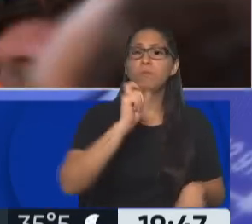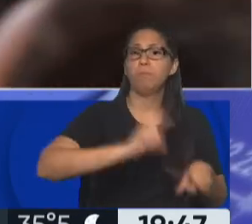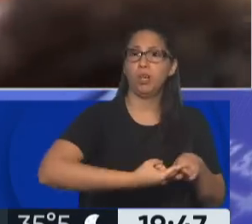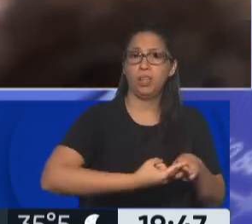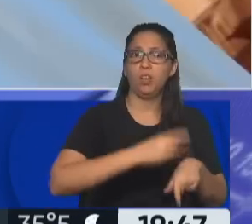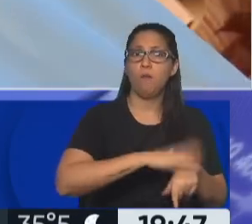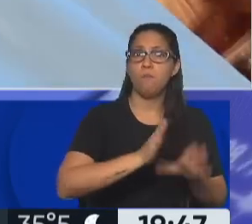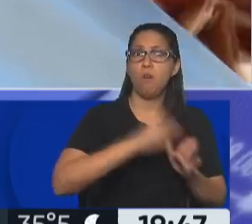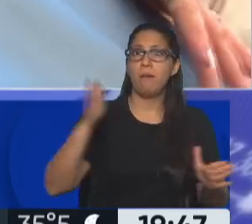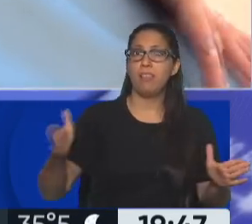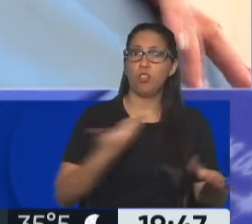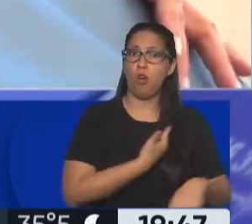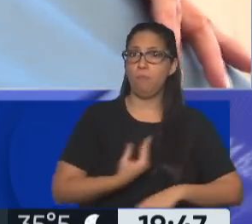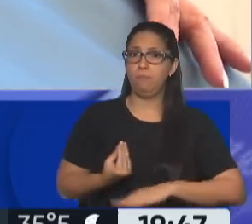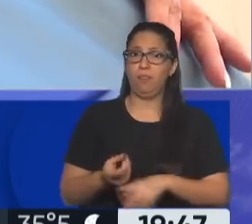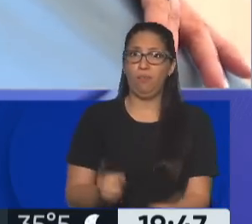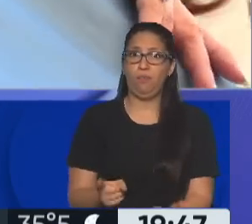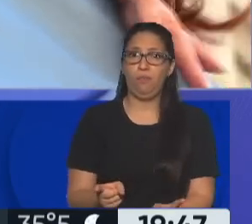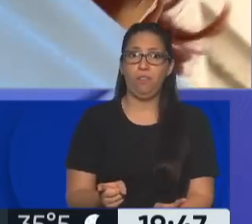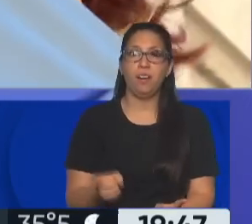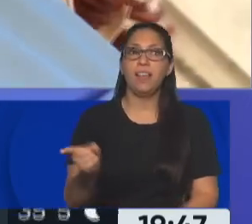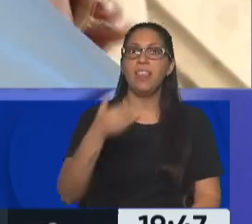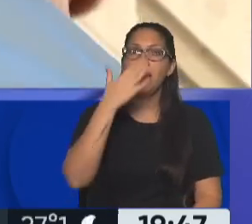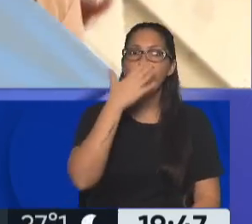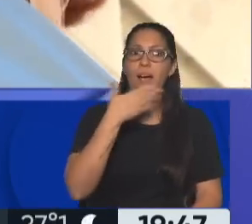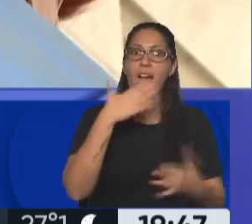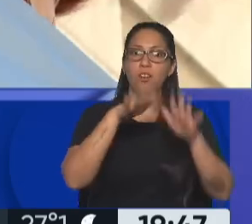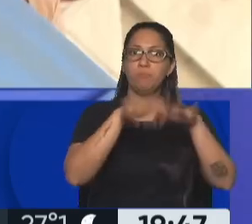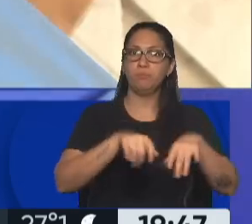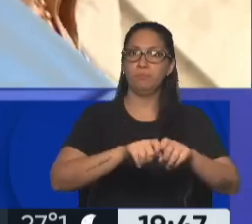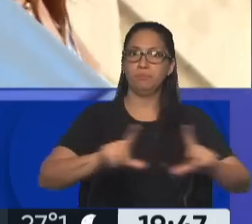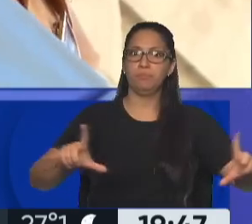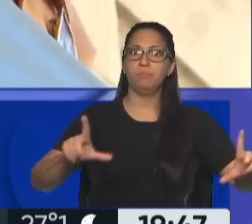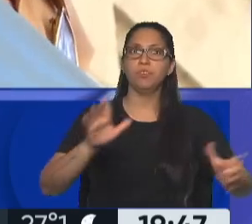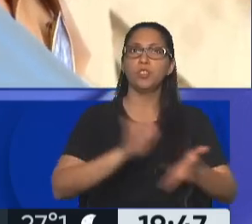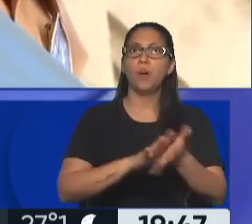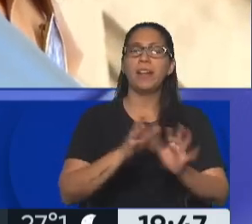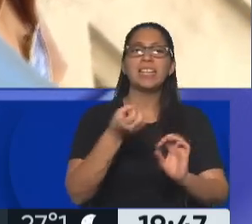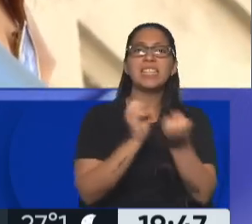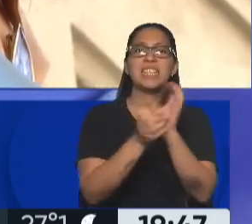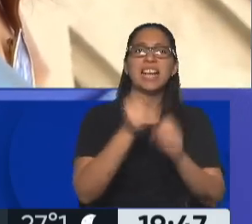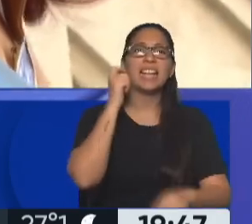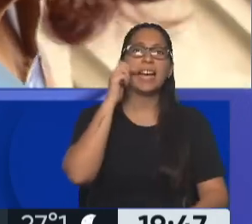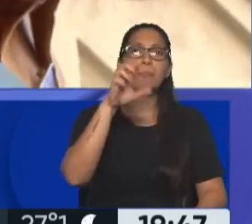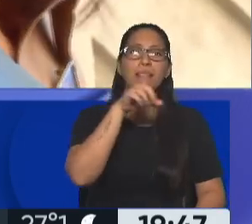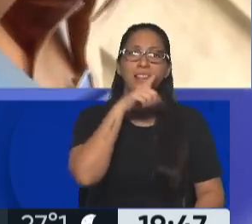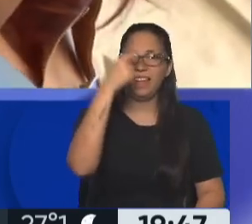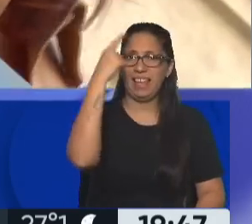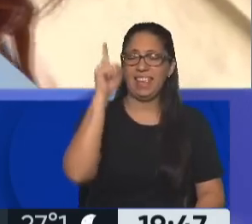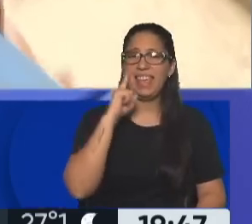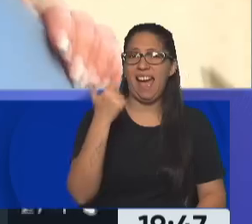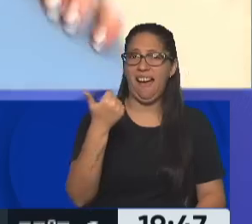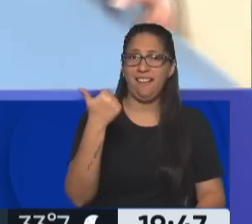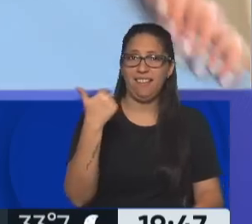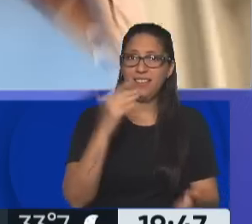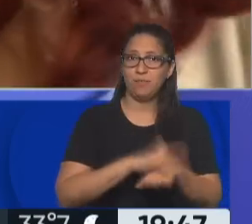el ejercicio del mandato. La exfuncionaria finalizó esta exposición haciendo alusión a ChatGPT de la inteligencia artificial, al